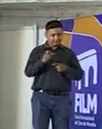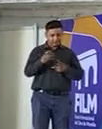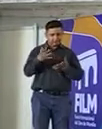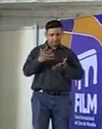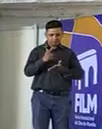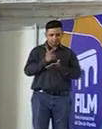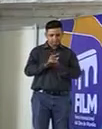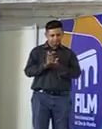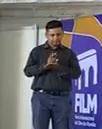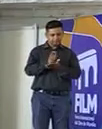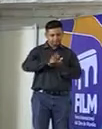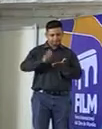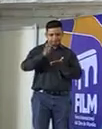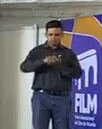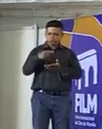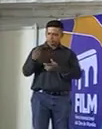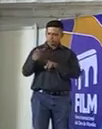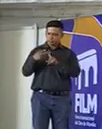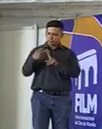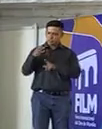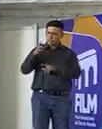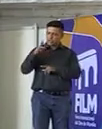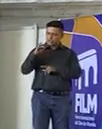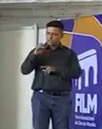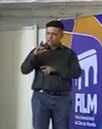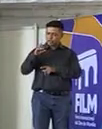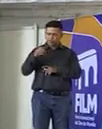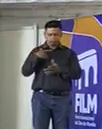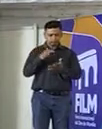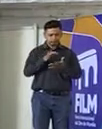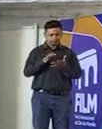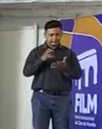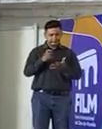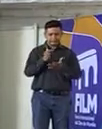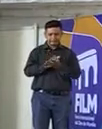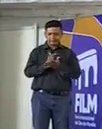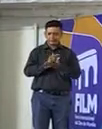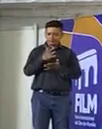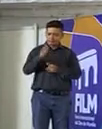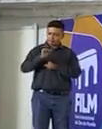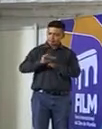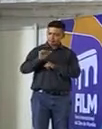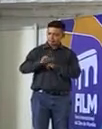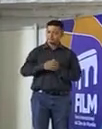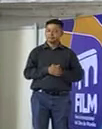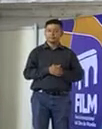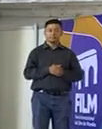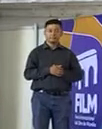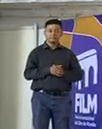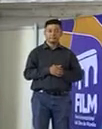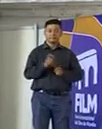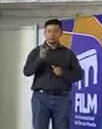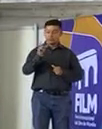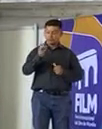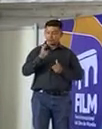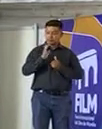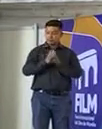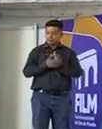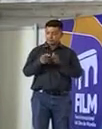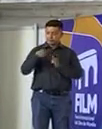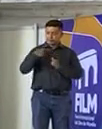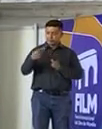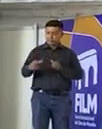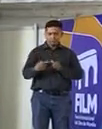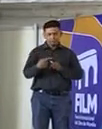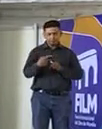tarde leí este libro de Ernesto Sábato, El túnel, un grande de la literatura argentina. Y cuando terminó la pregunta